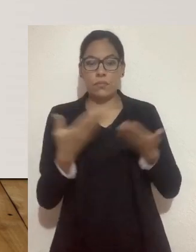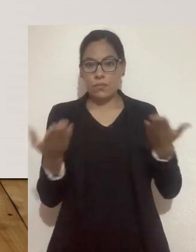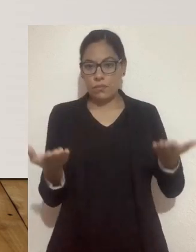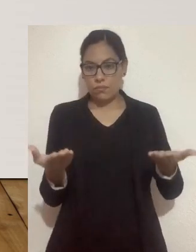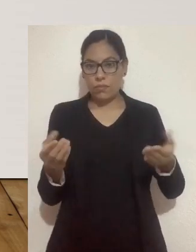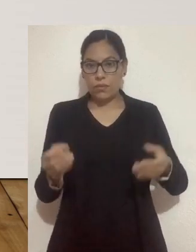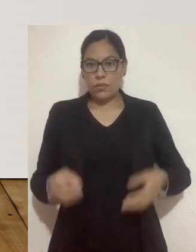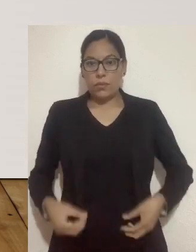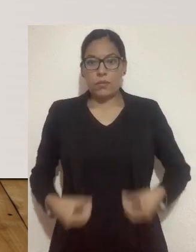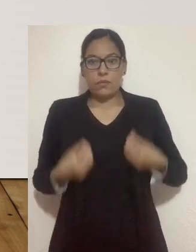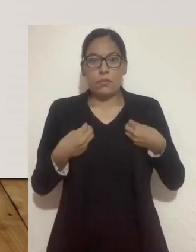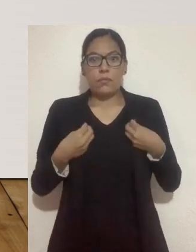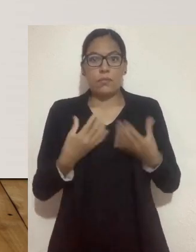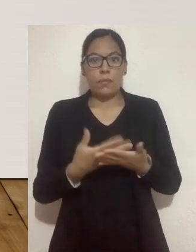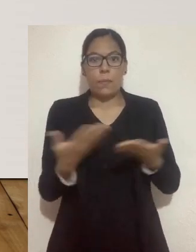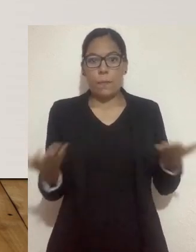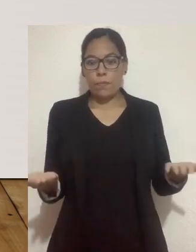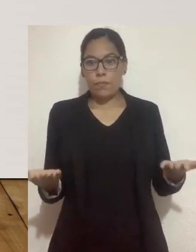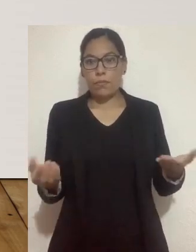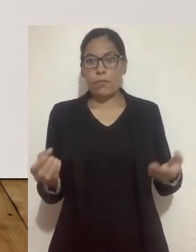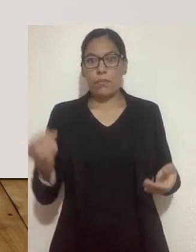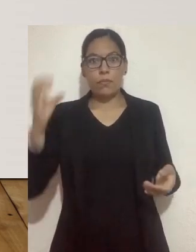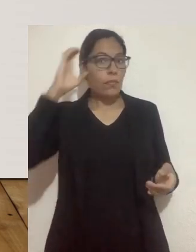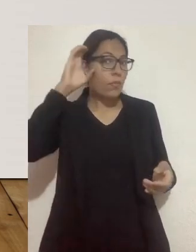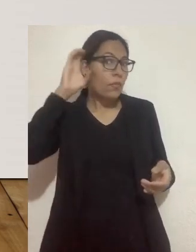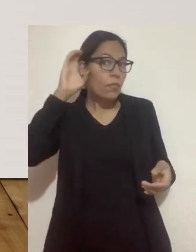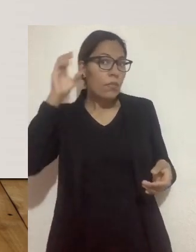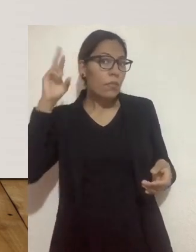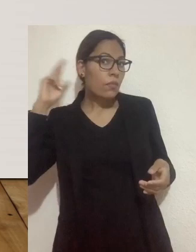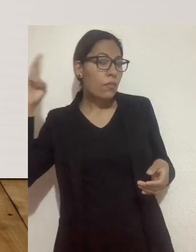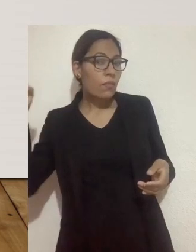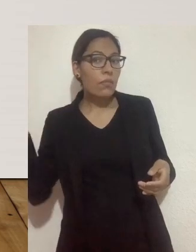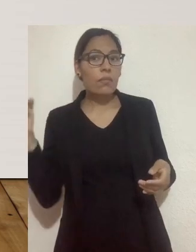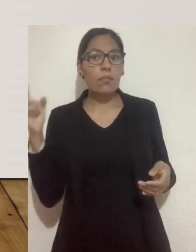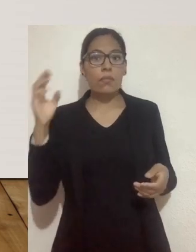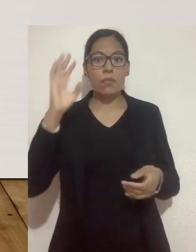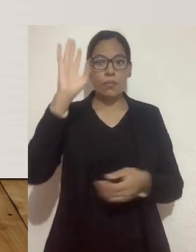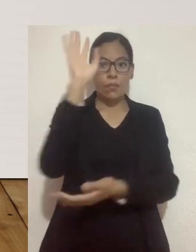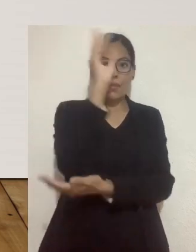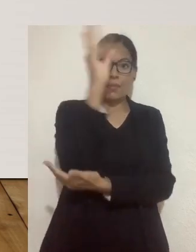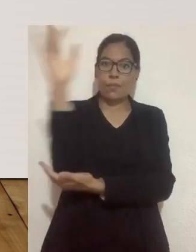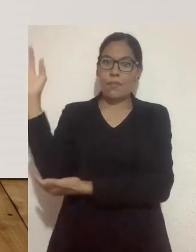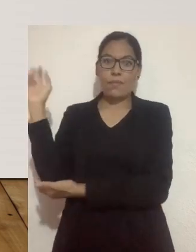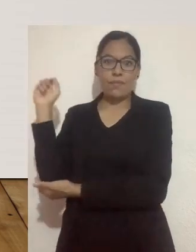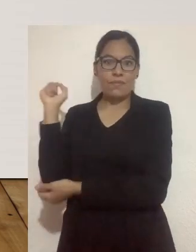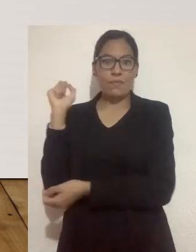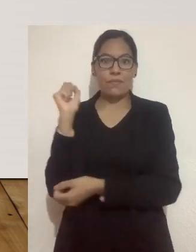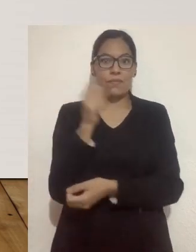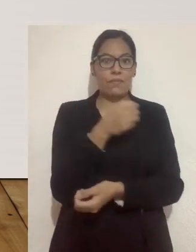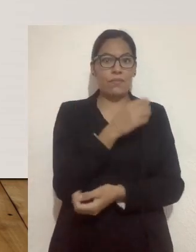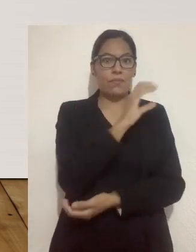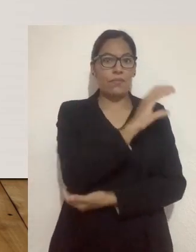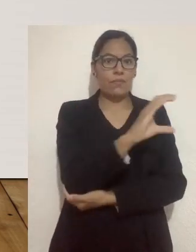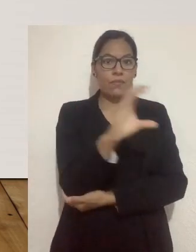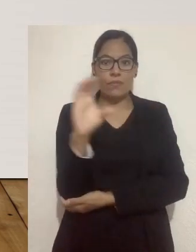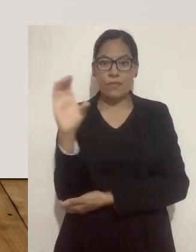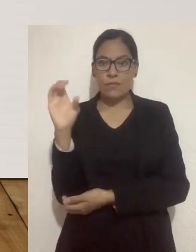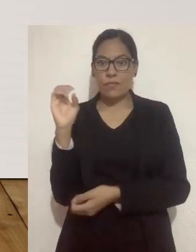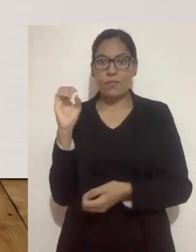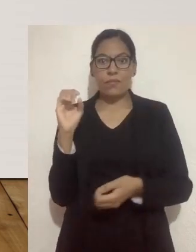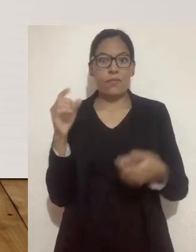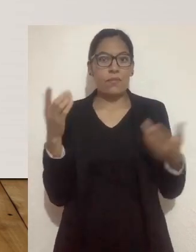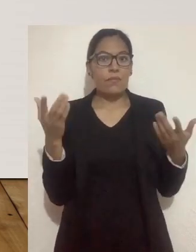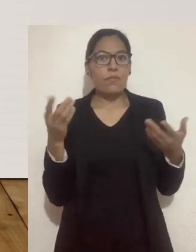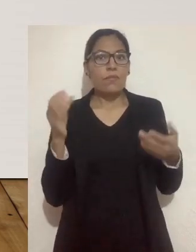se logra a través de dos aspectos, la escucha activa y la práctica del silencio, por lo que